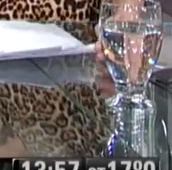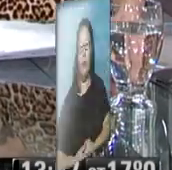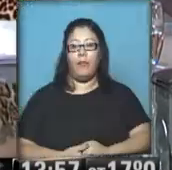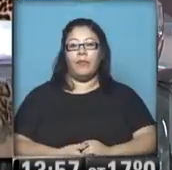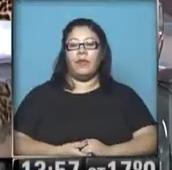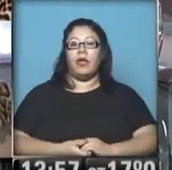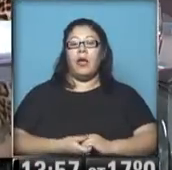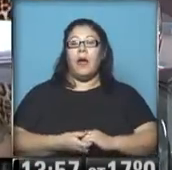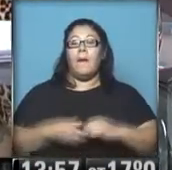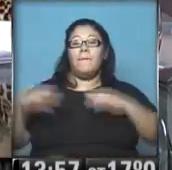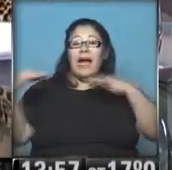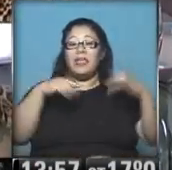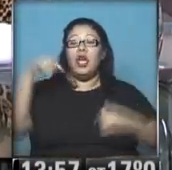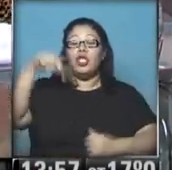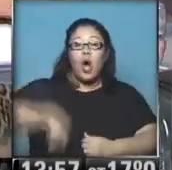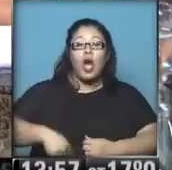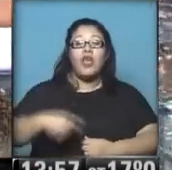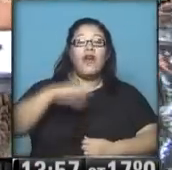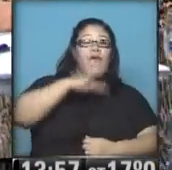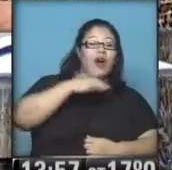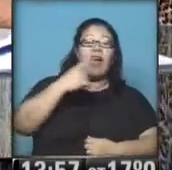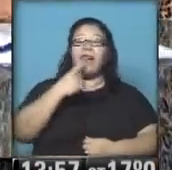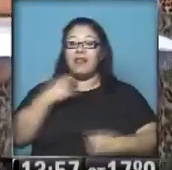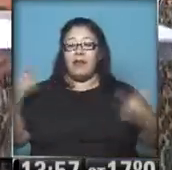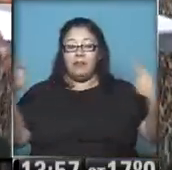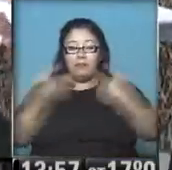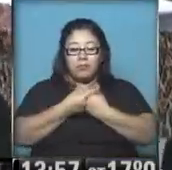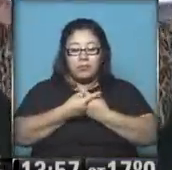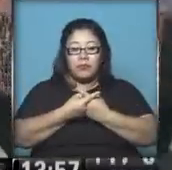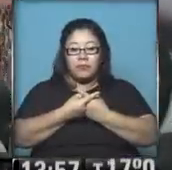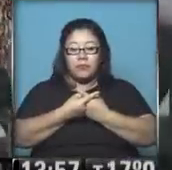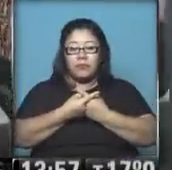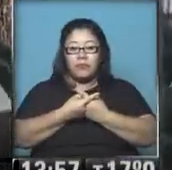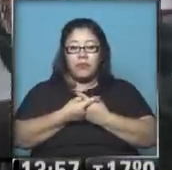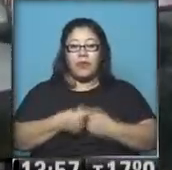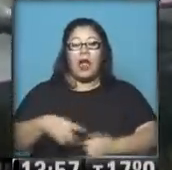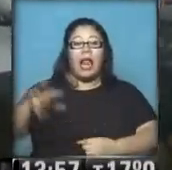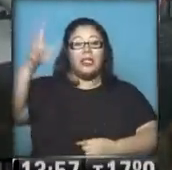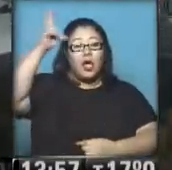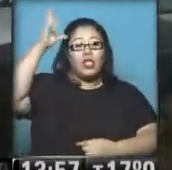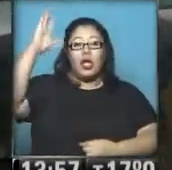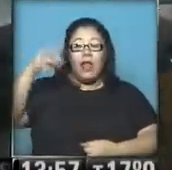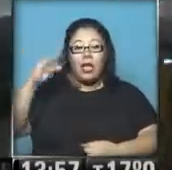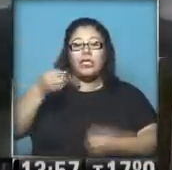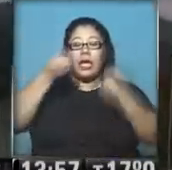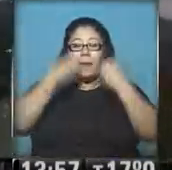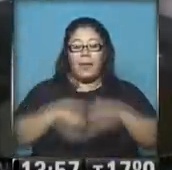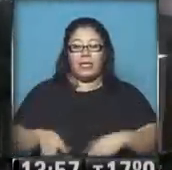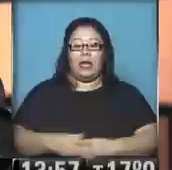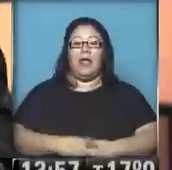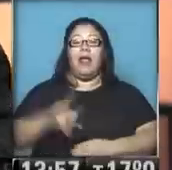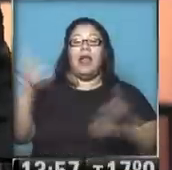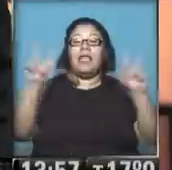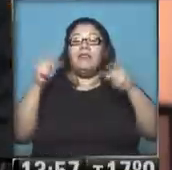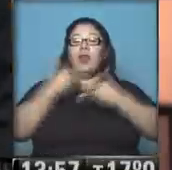Repasamos partidos para hoy, Boca y River, Maxi. Un continuado divino, ¿eh? Si le gusta el fútbol, a las 8 empieza con la comida y arranca. Por la TV pública,